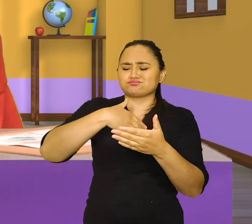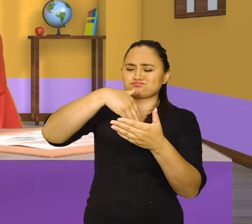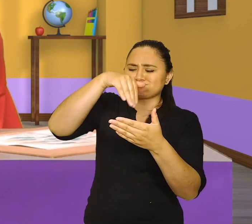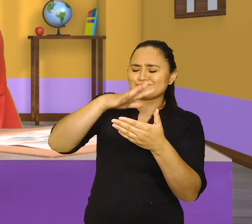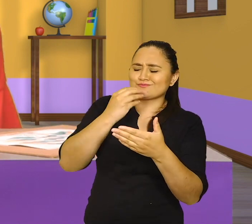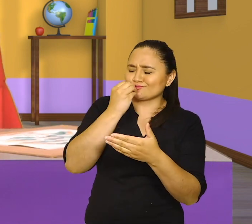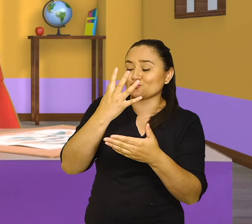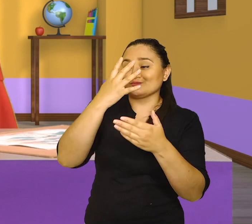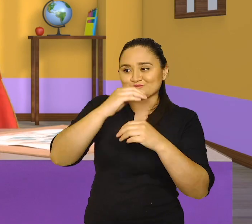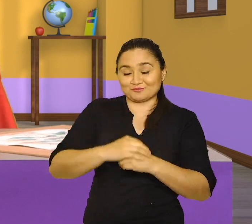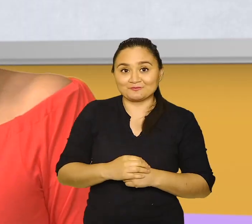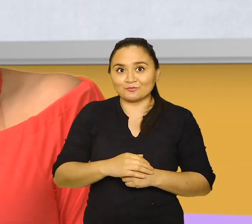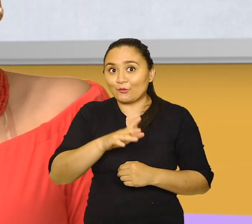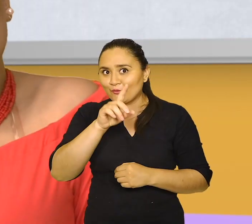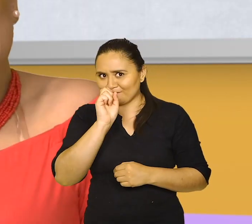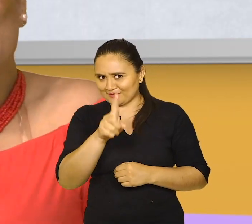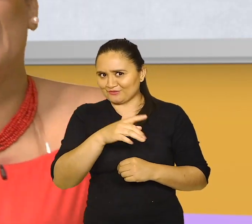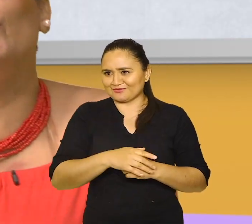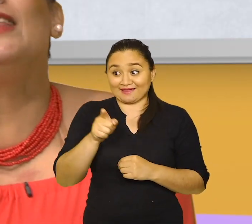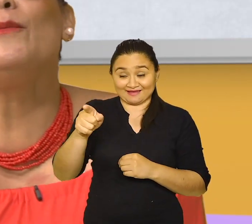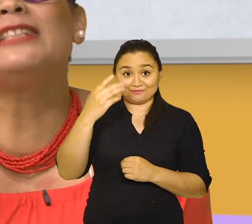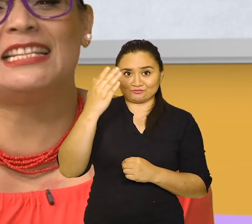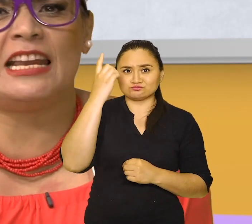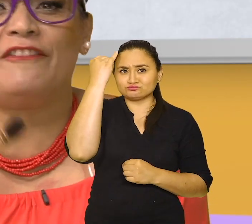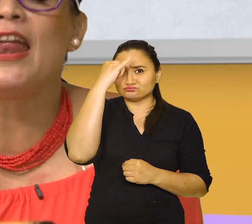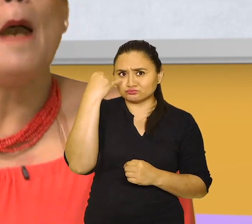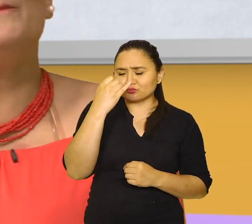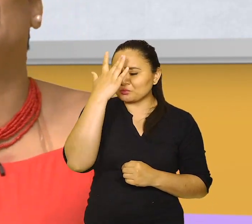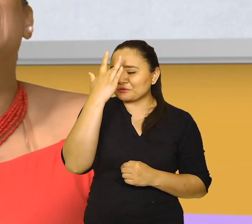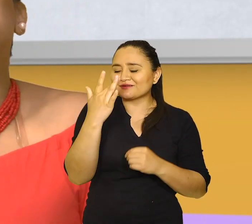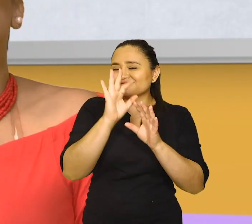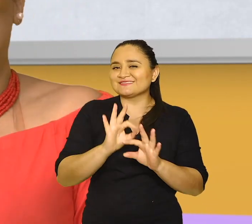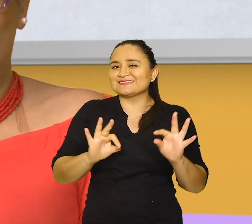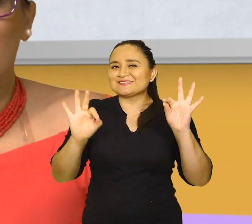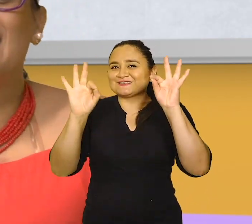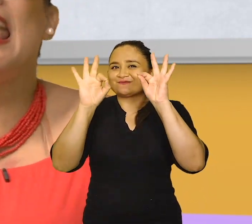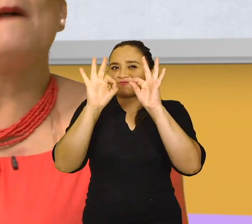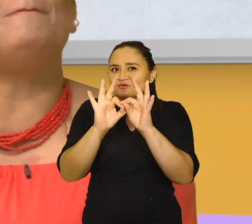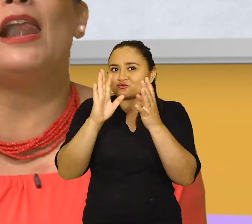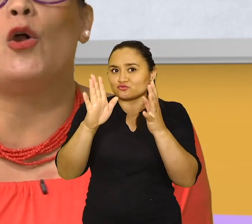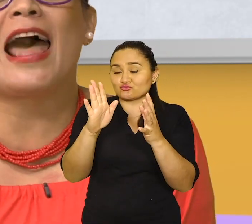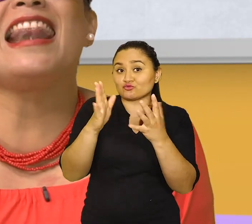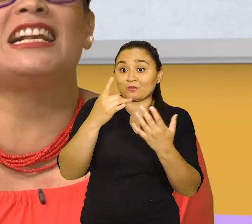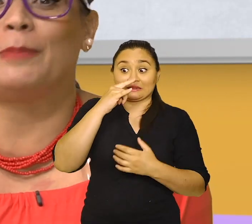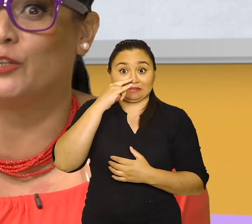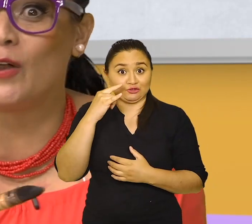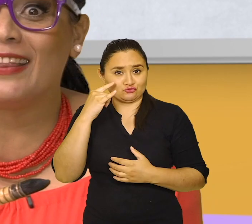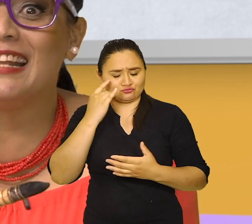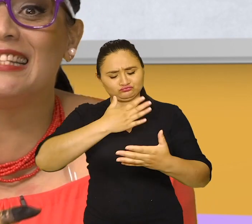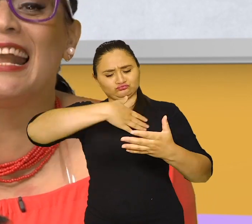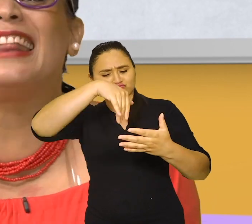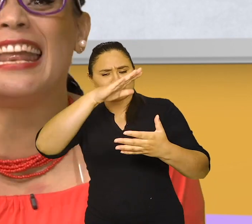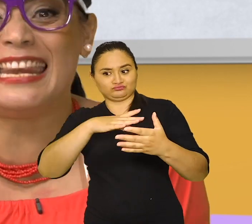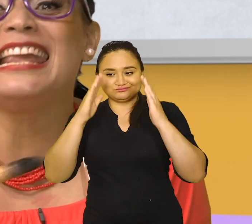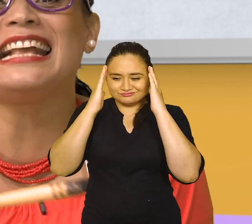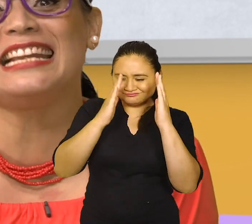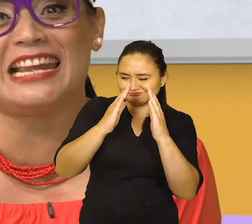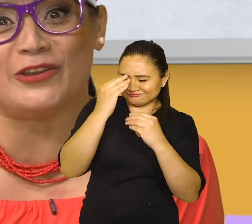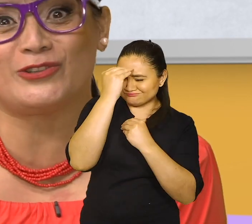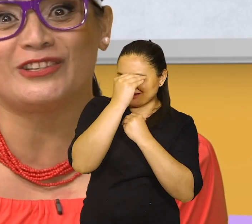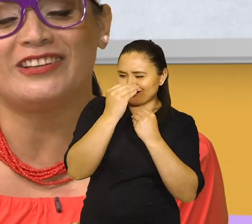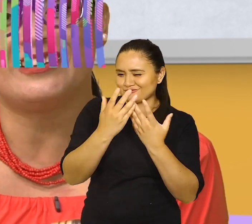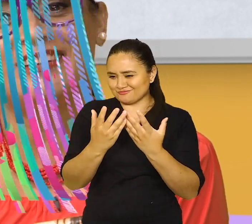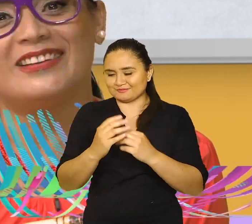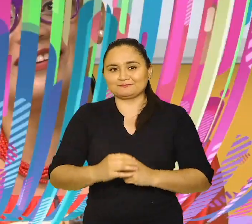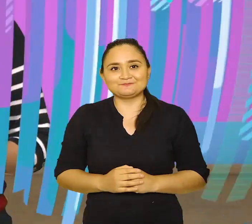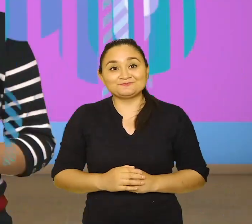pinta hermoso! ¿Saben? Preguntemos a Jennifer por qué es importante valorar la expresión artística de niñas y